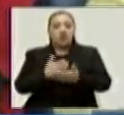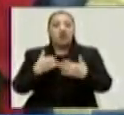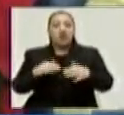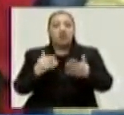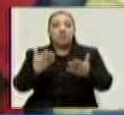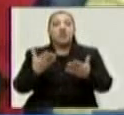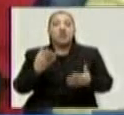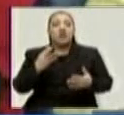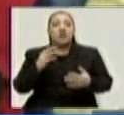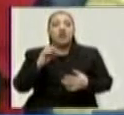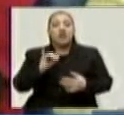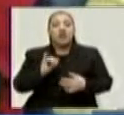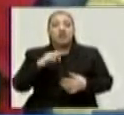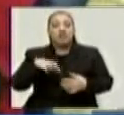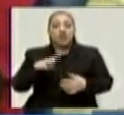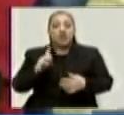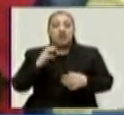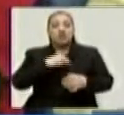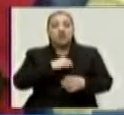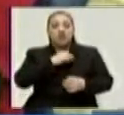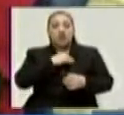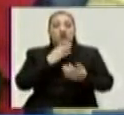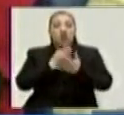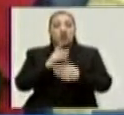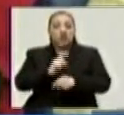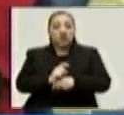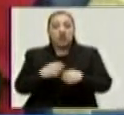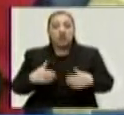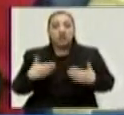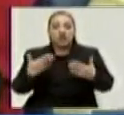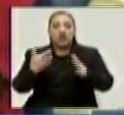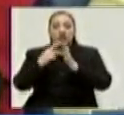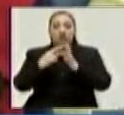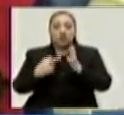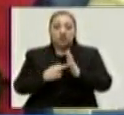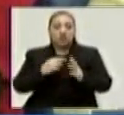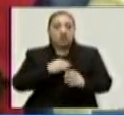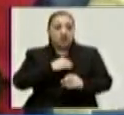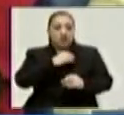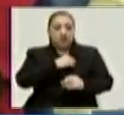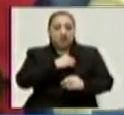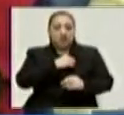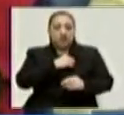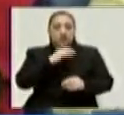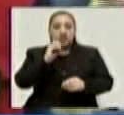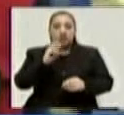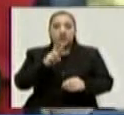solicitud del Instituto Peruano de Deporte, el Ministerio de Educación emitió la resolución ministerial